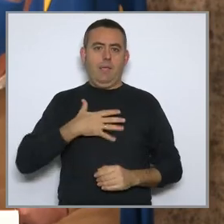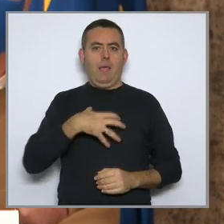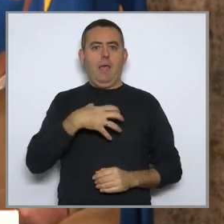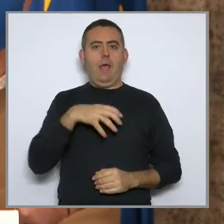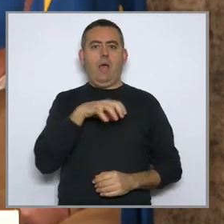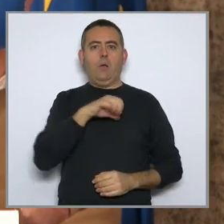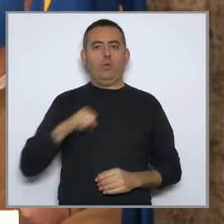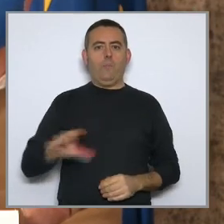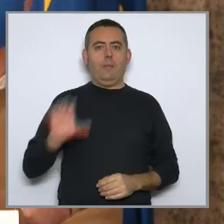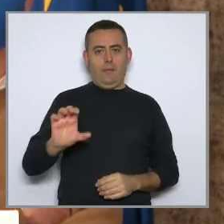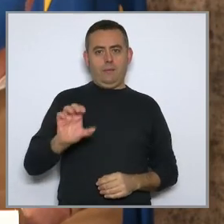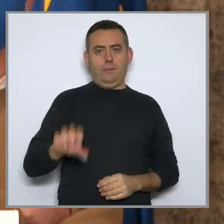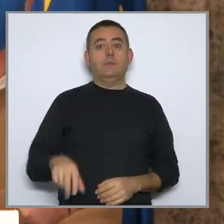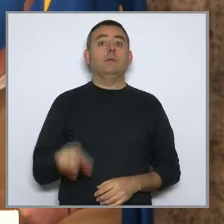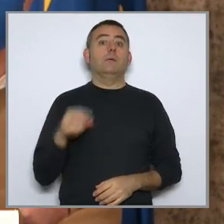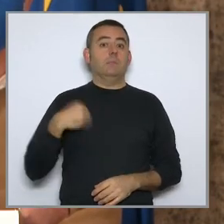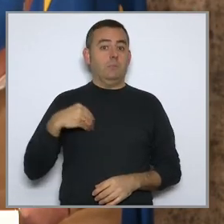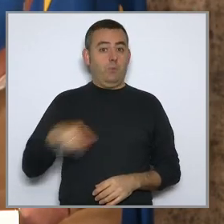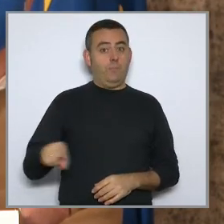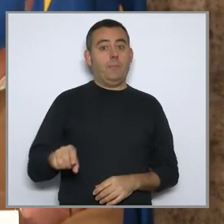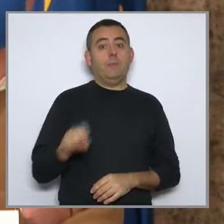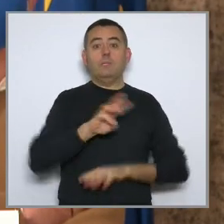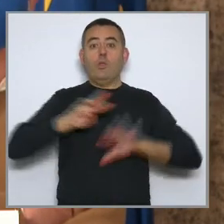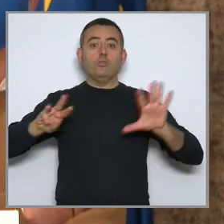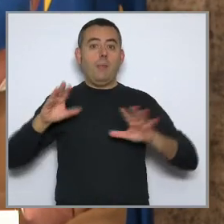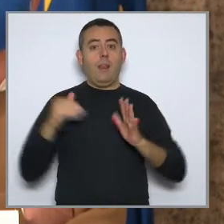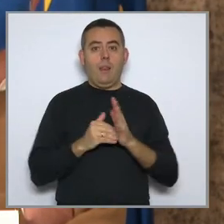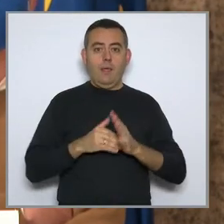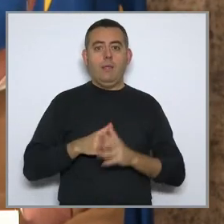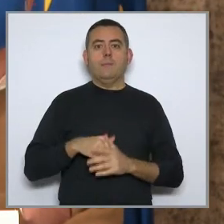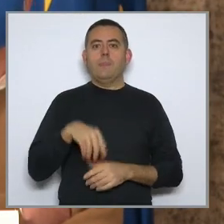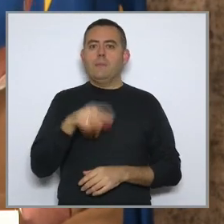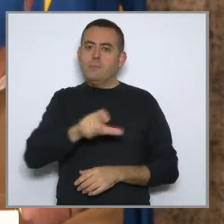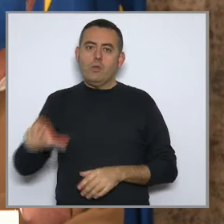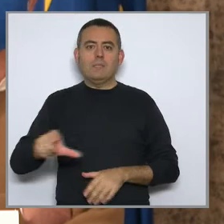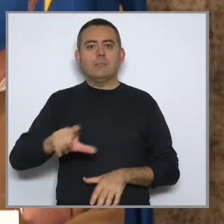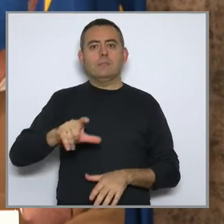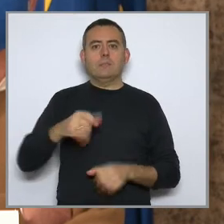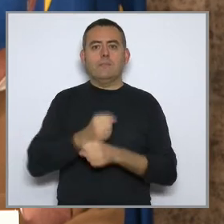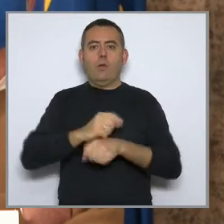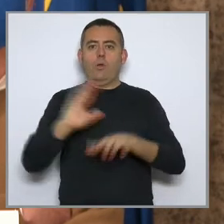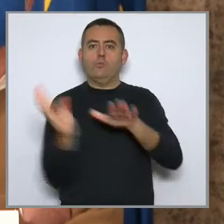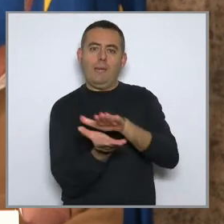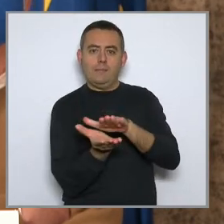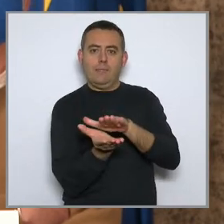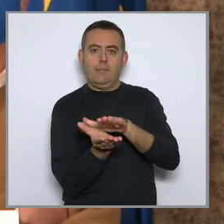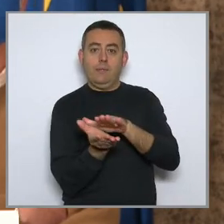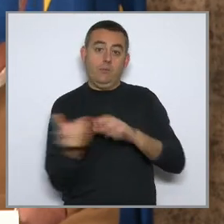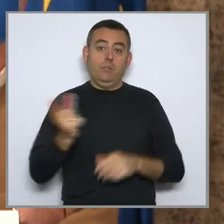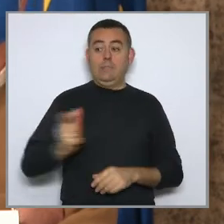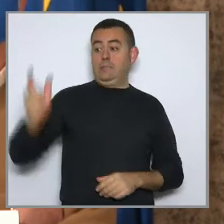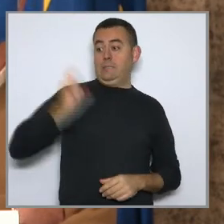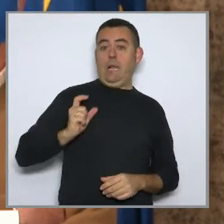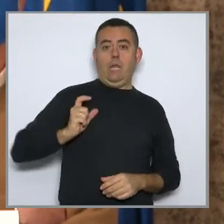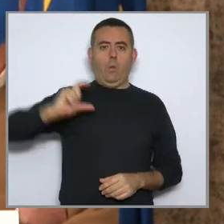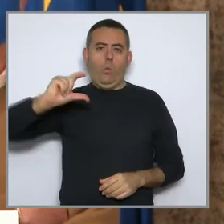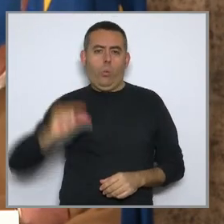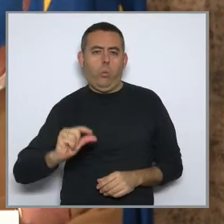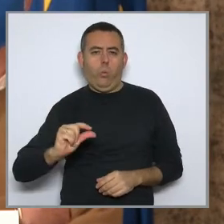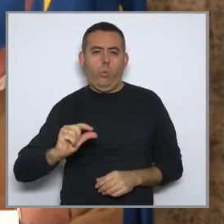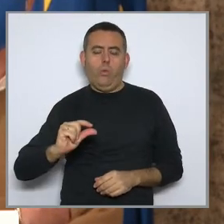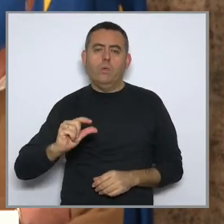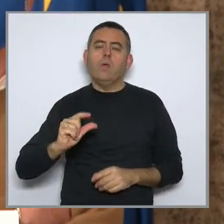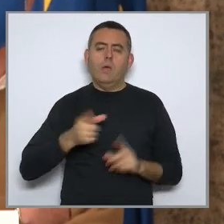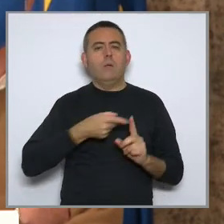48.000 trabajadores que aún hoy continúan en ERTE y que sufren una situación de reducción de salarios que se está alargando en